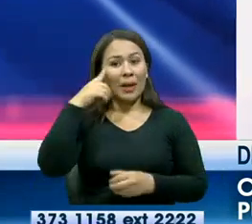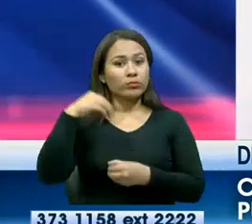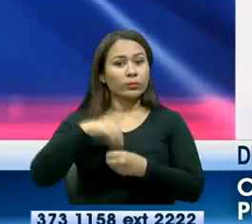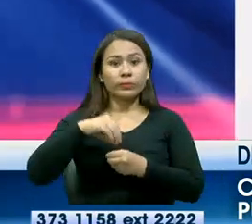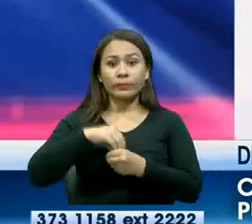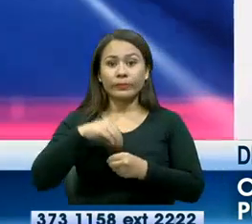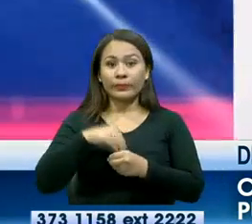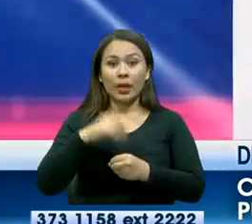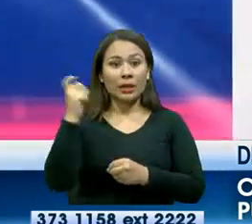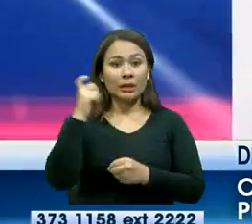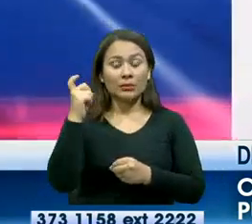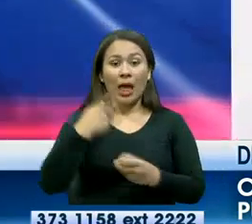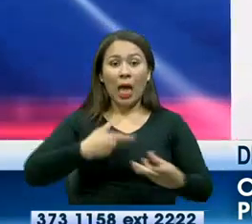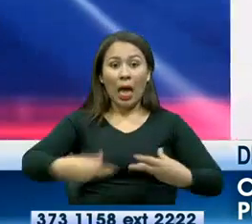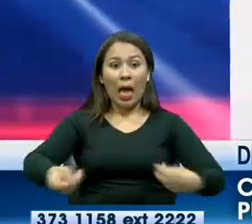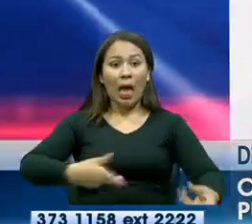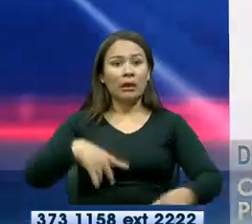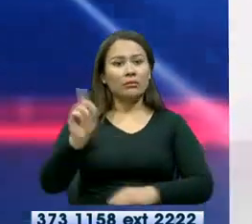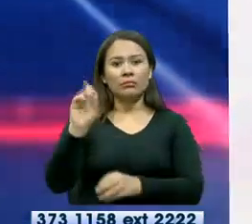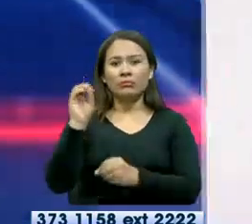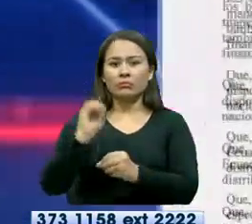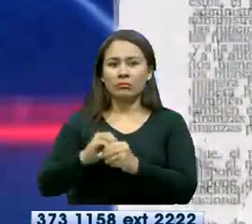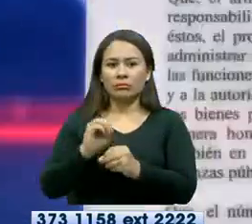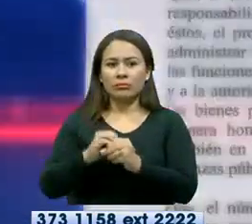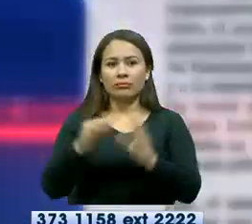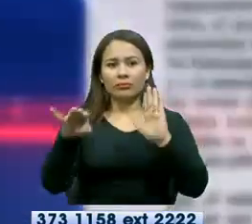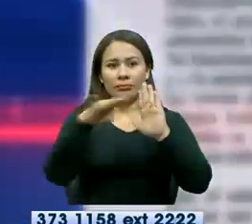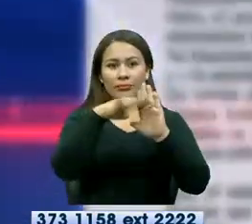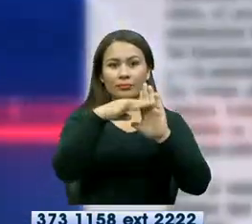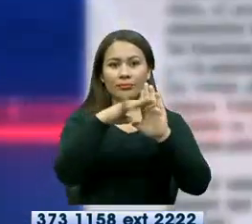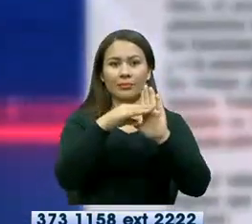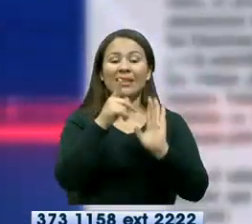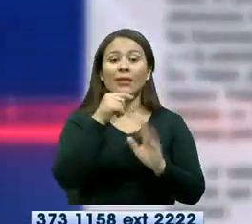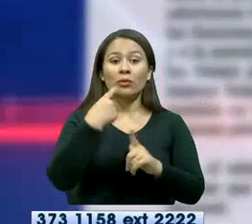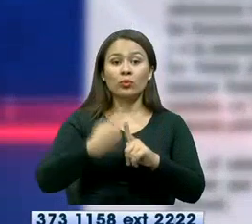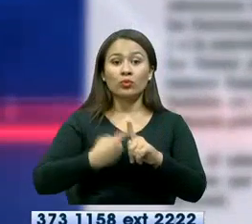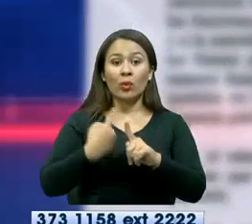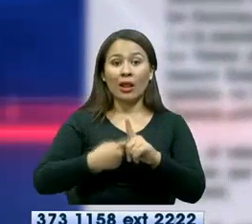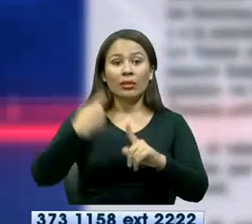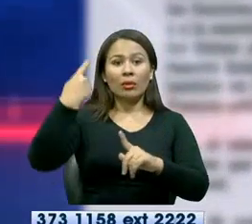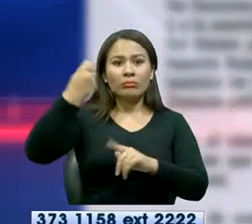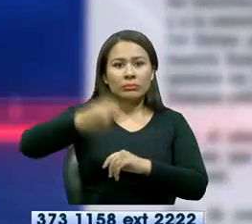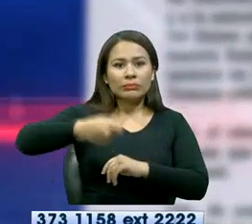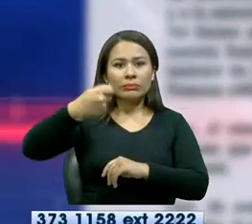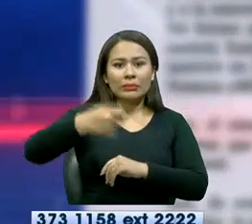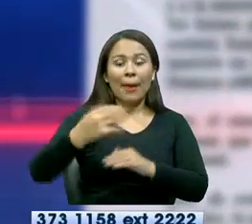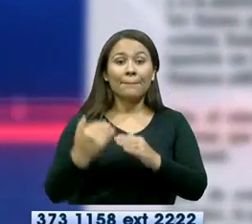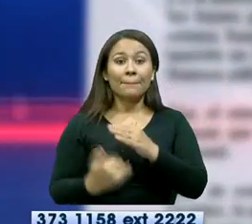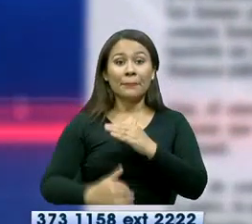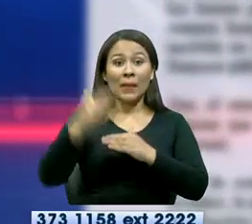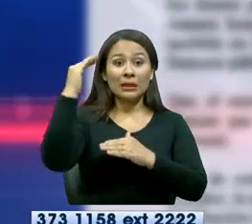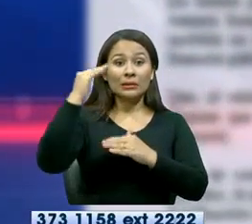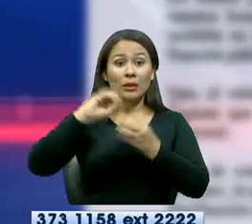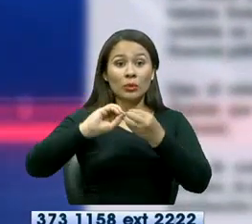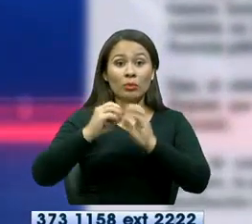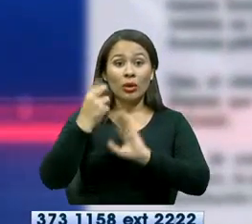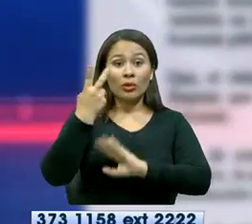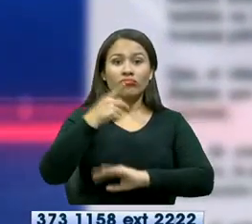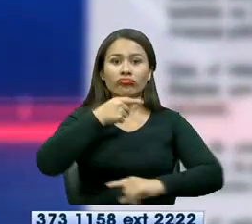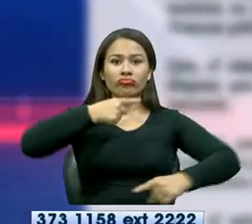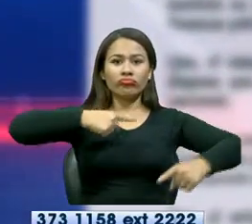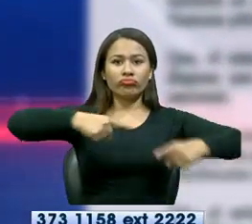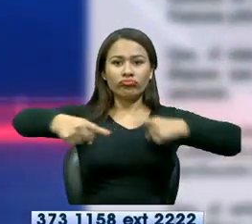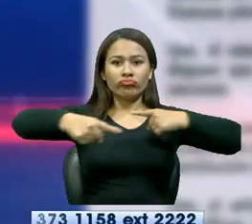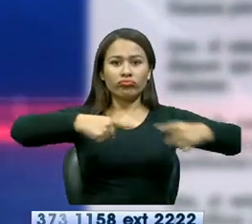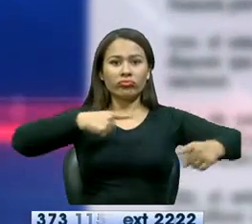austeridad del gasto público, entre las que destacan las remuneraciones mensuales que superen el grado 2 del nivel